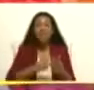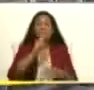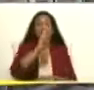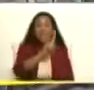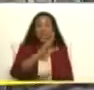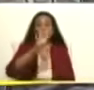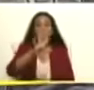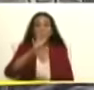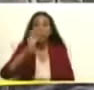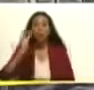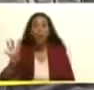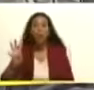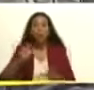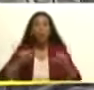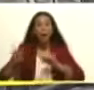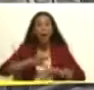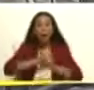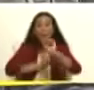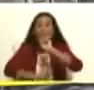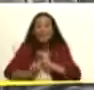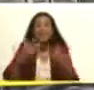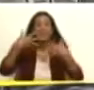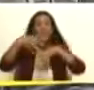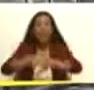1.154 áreas populares de defensa integral,